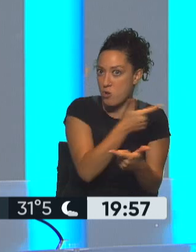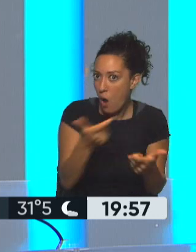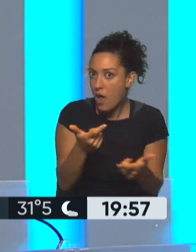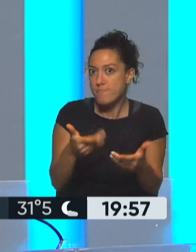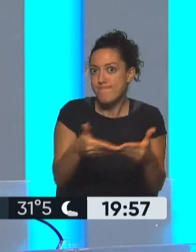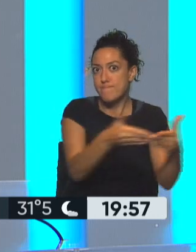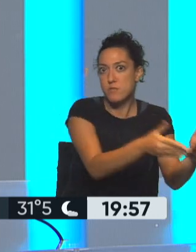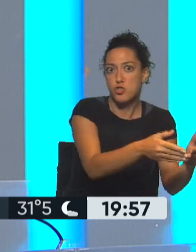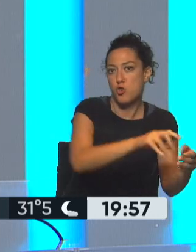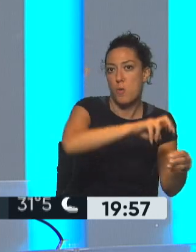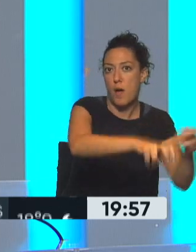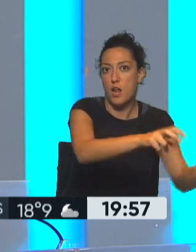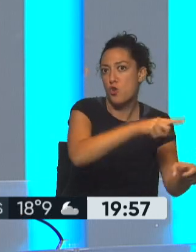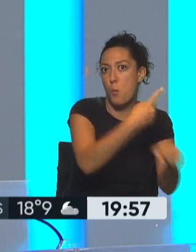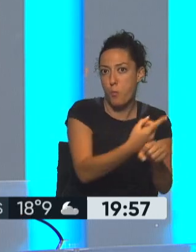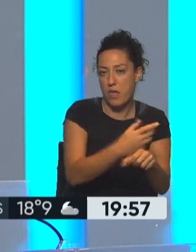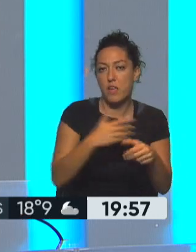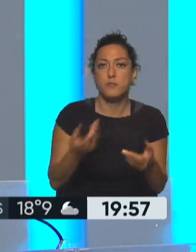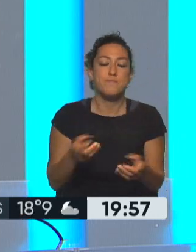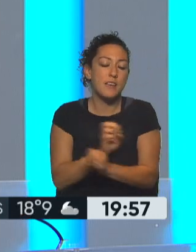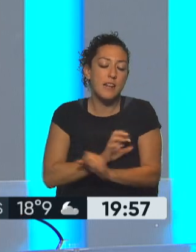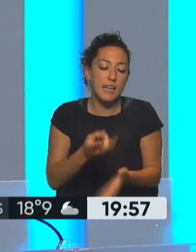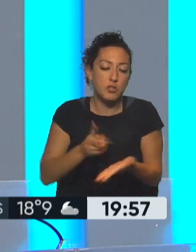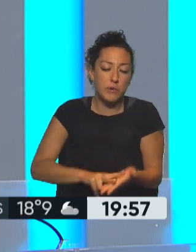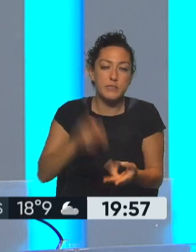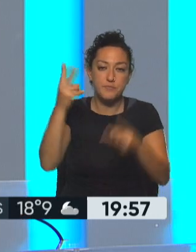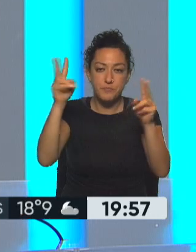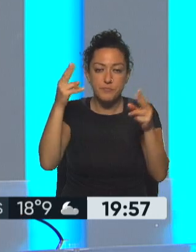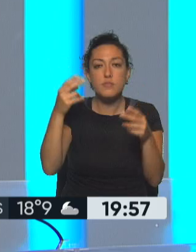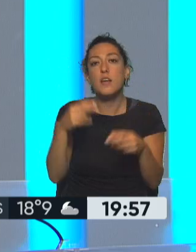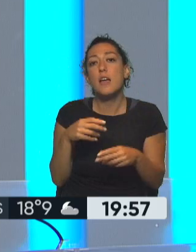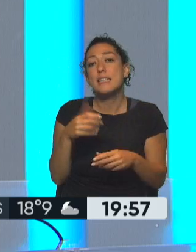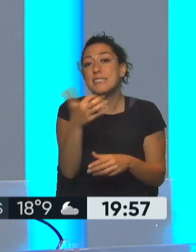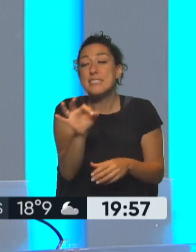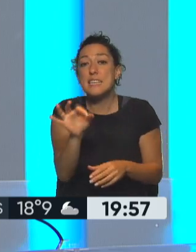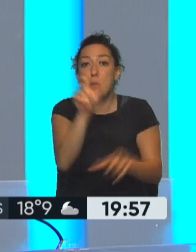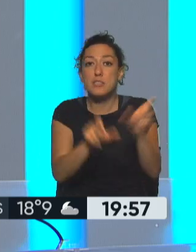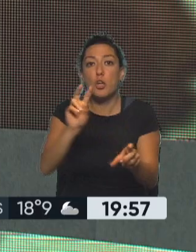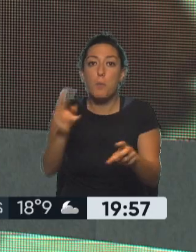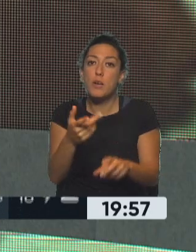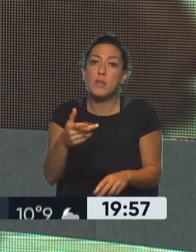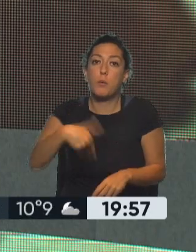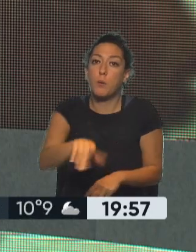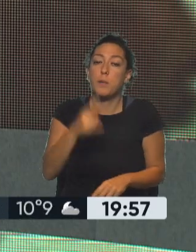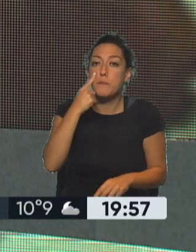que bueno una tragedia nuevamente con inmigrantes y repito más presenta muertos se esperan que sean más todavía gracias le